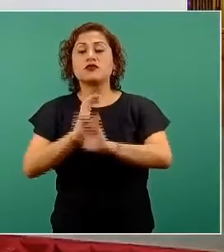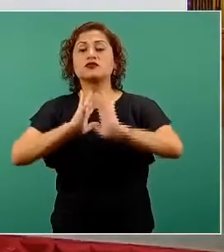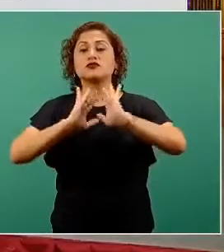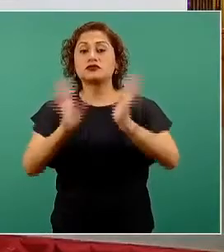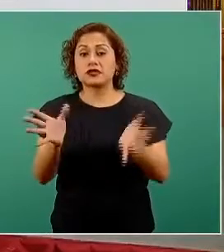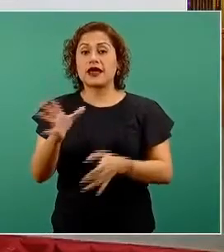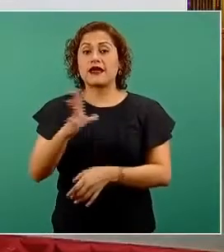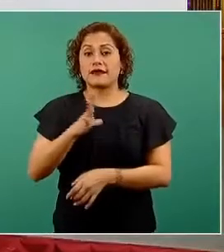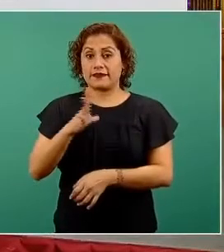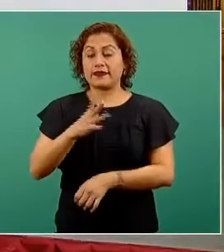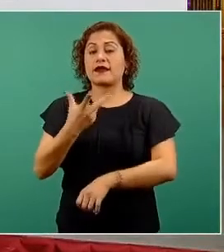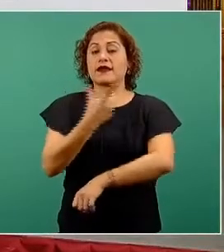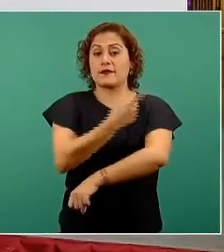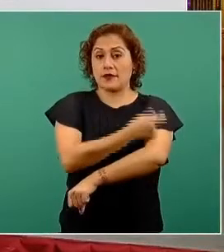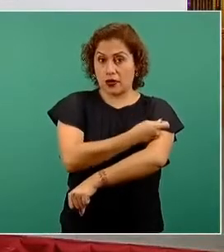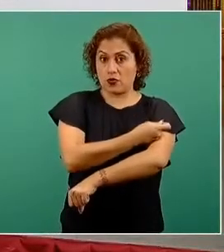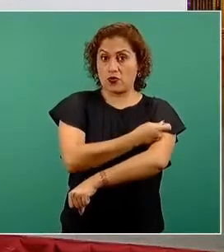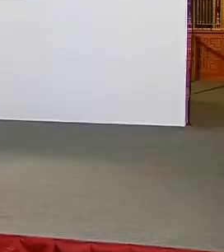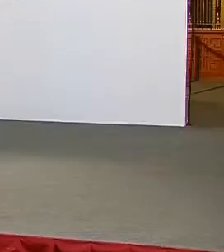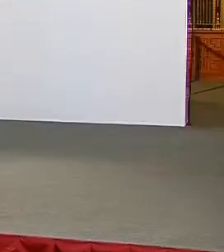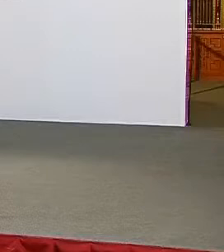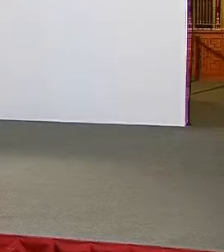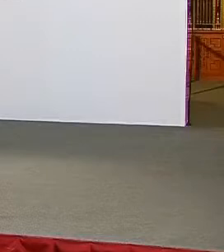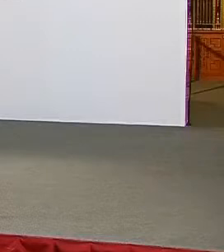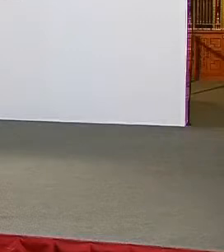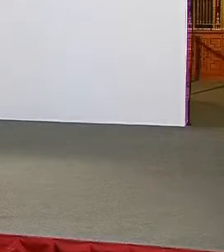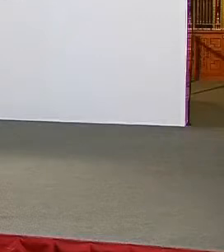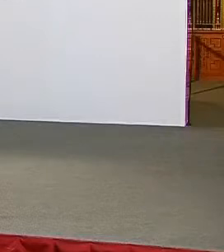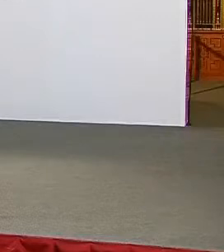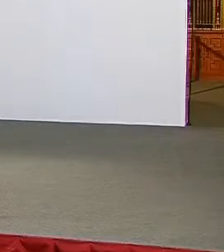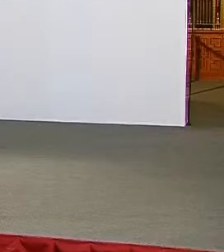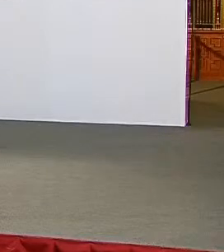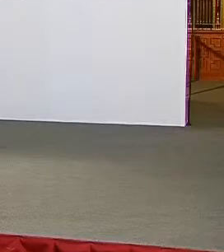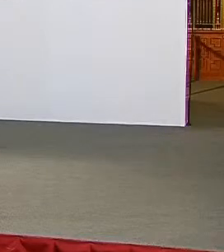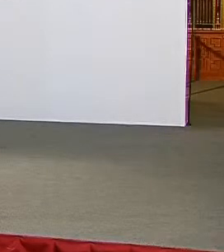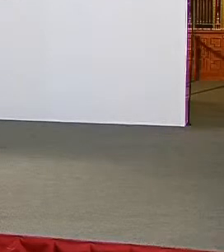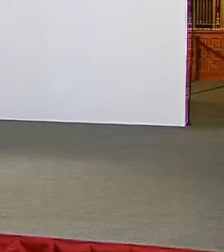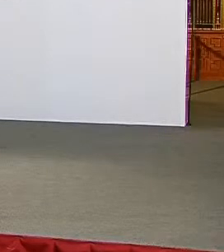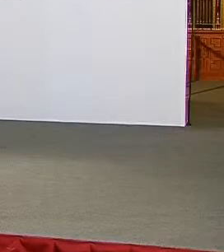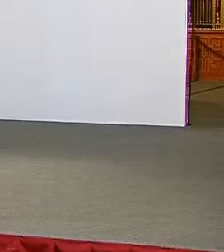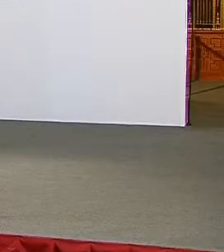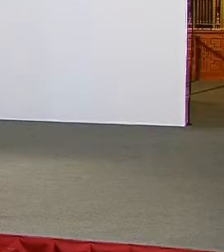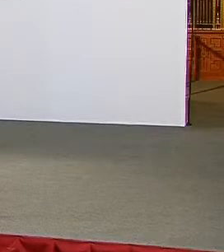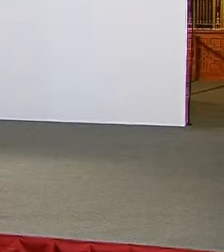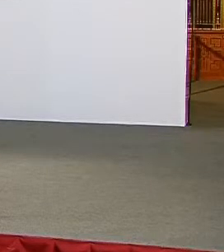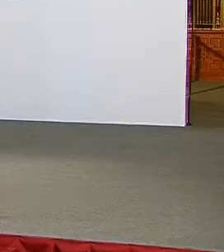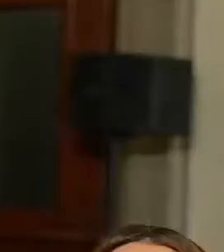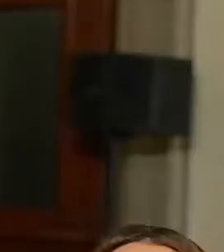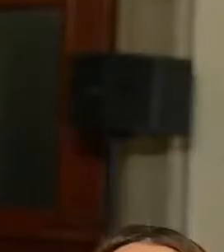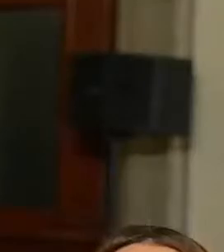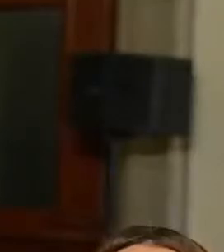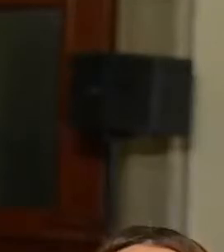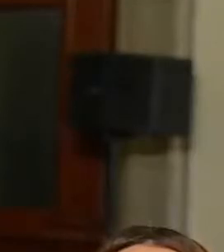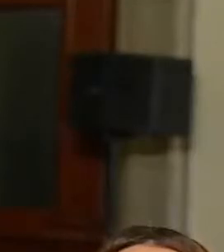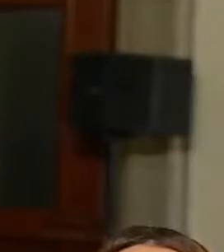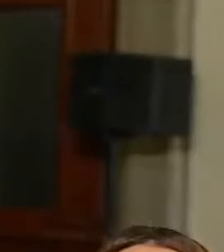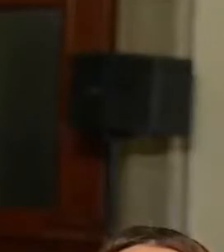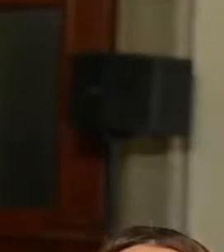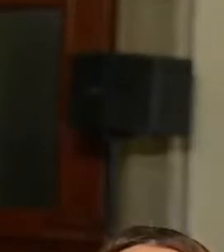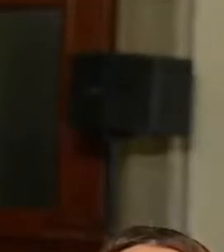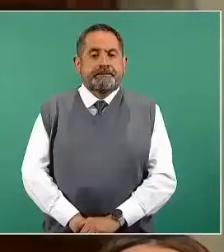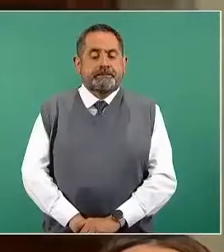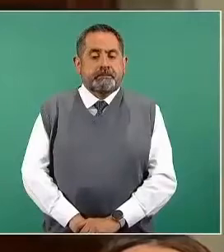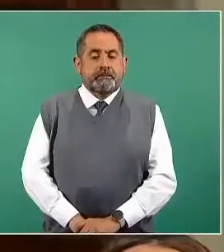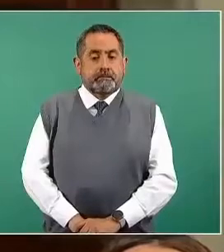aplicado la vacuna, pero existe datos no precisos, pero entre 10 y el 15% de